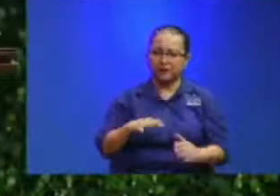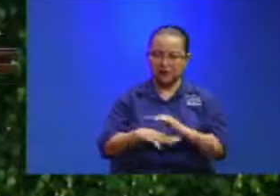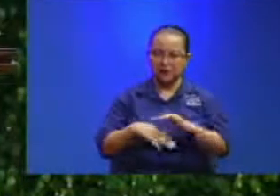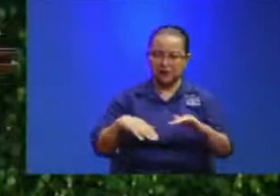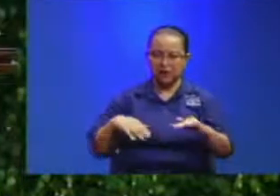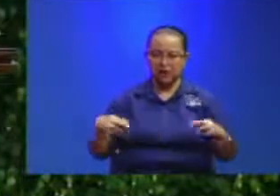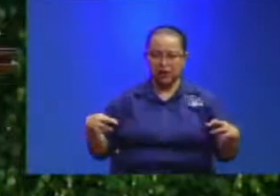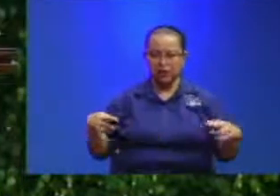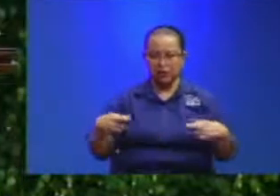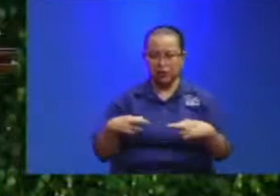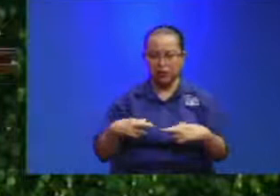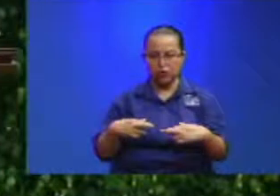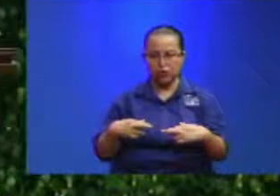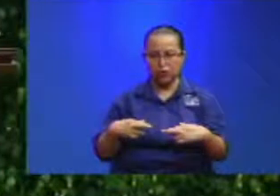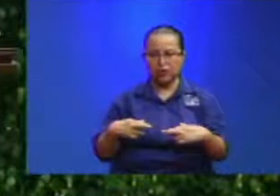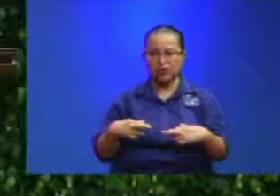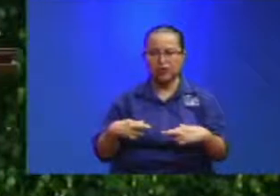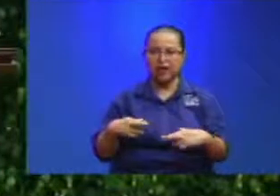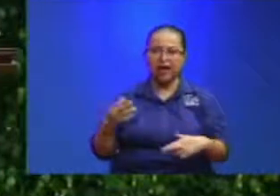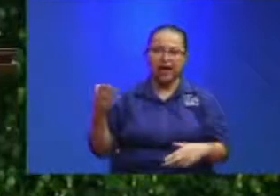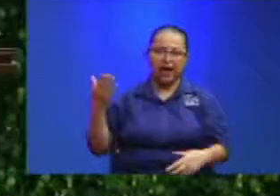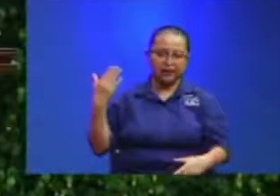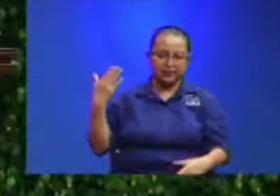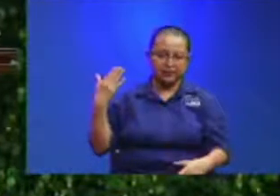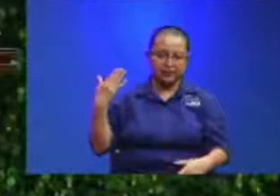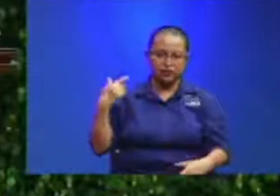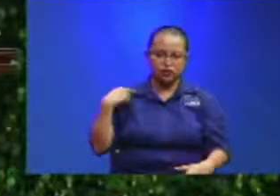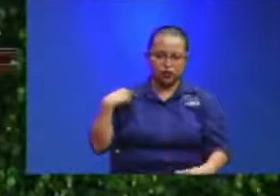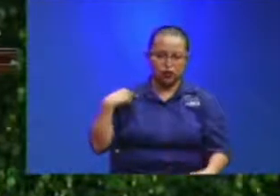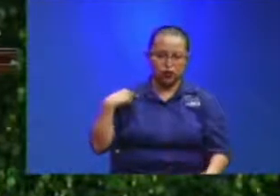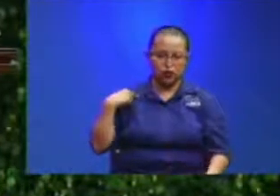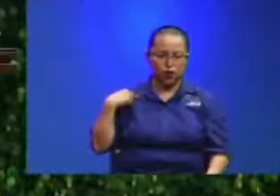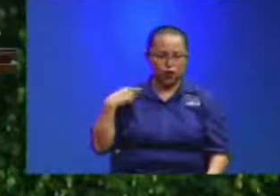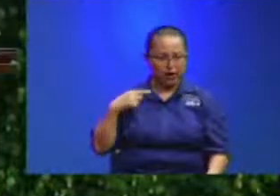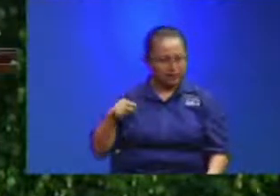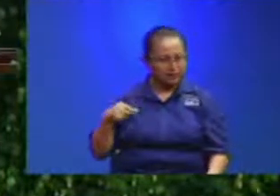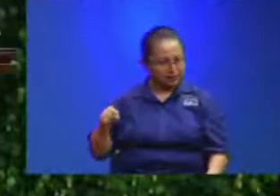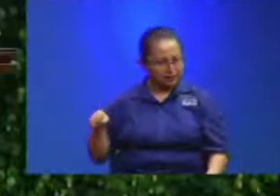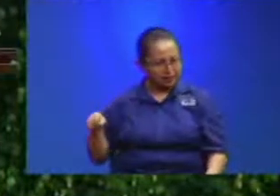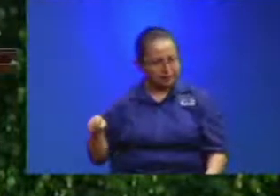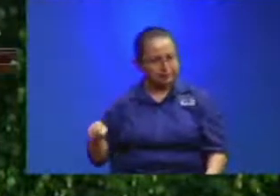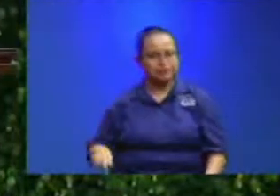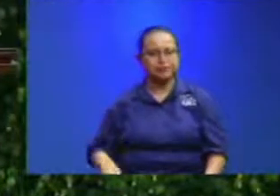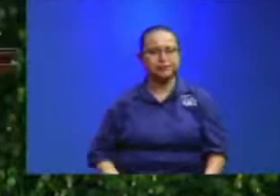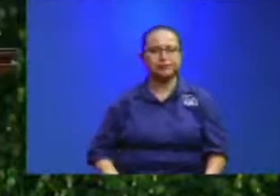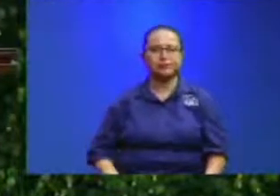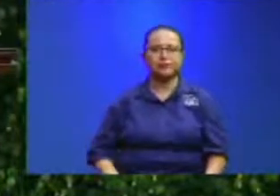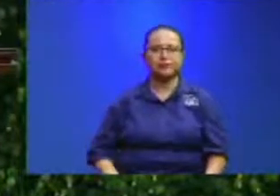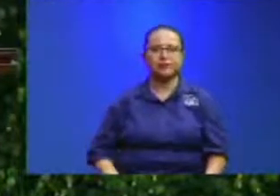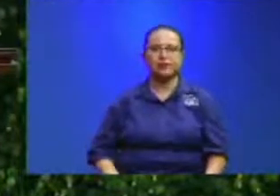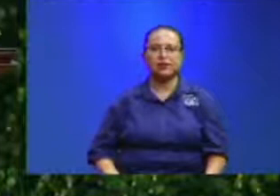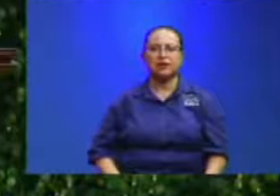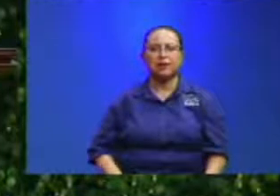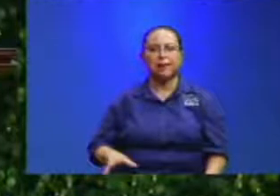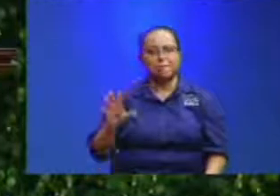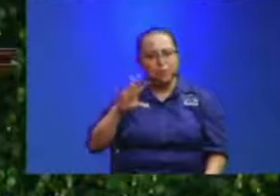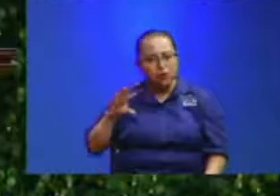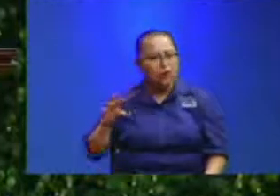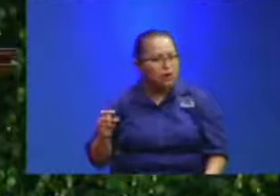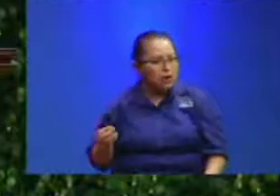a la cual asistía antes y la razón cuando me dijeron ellos